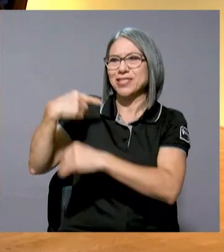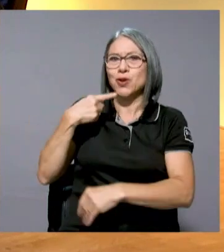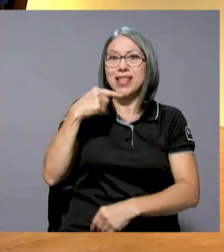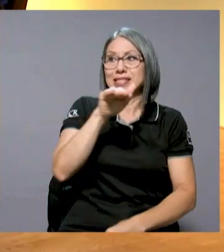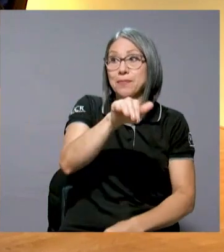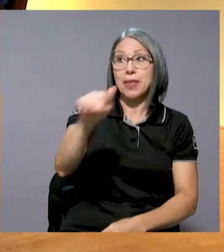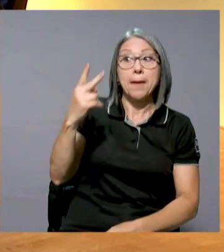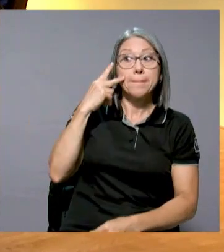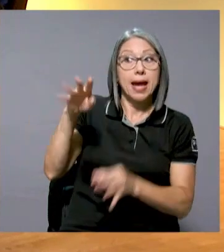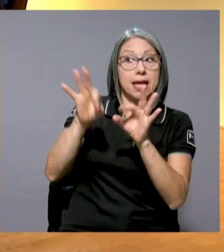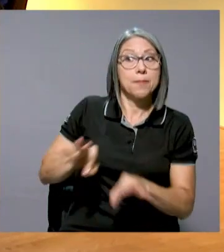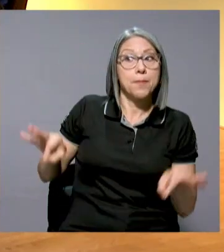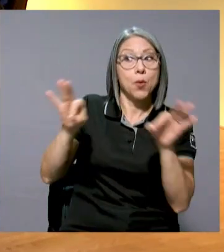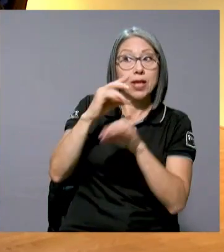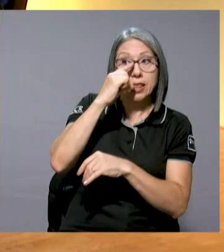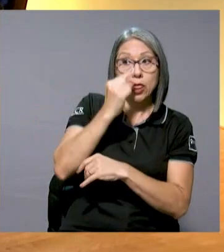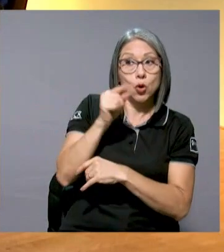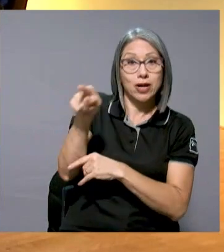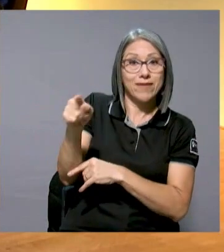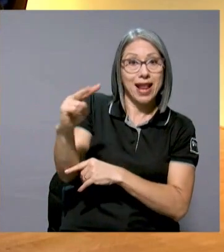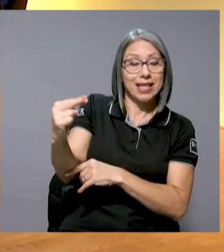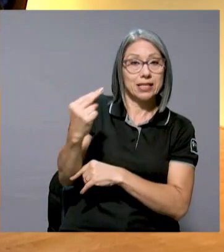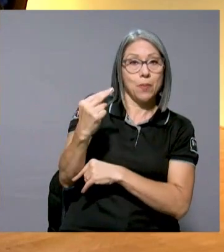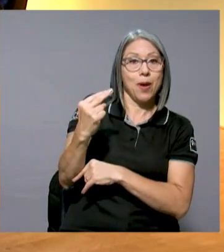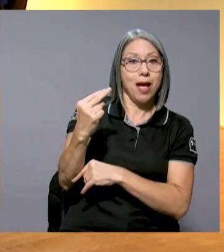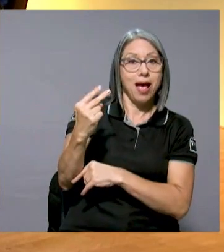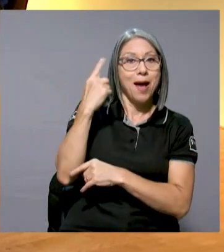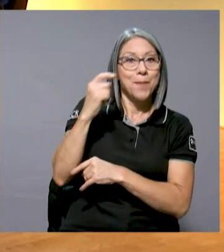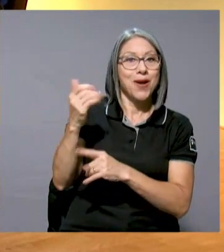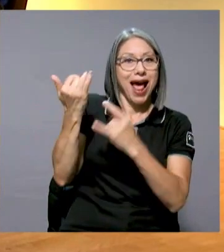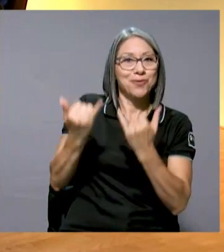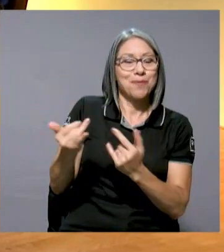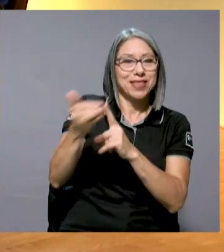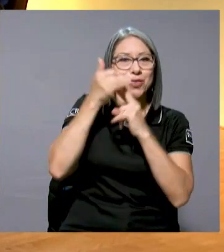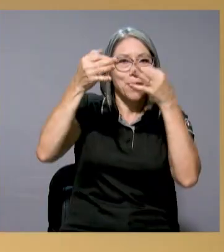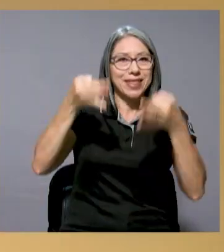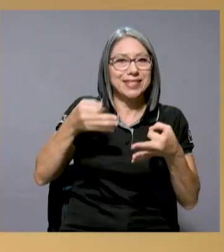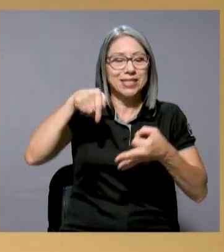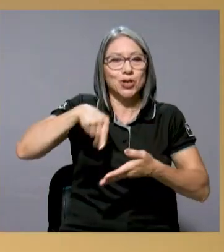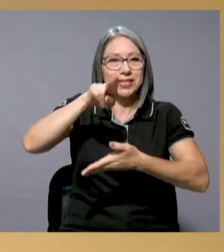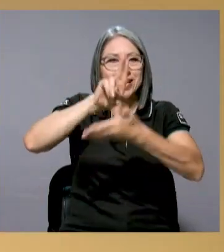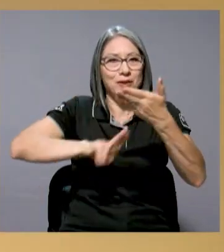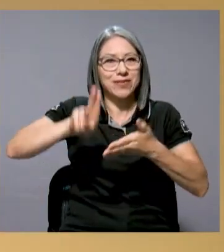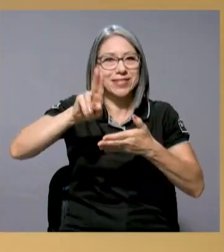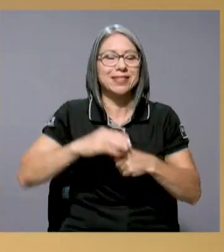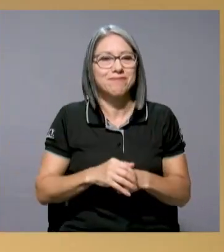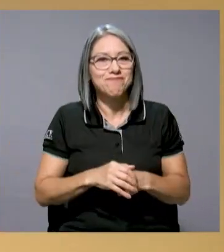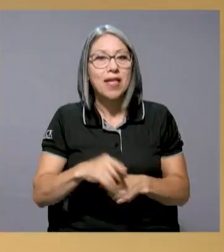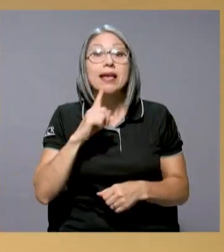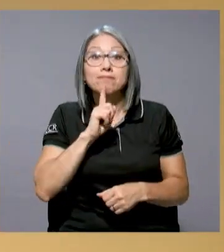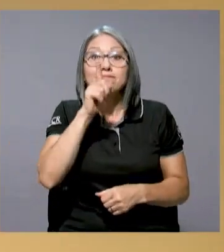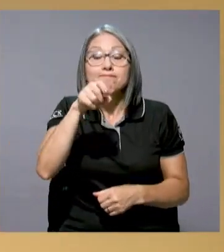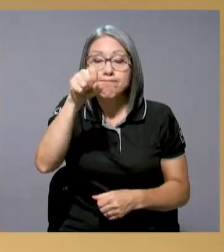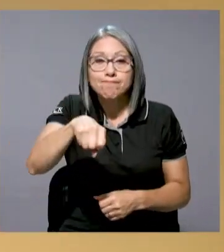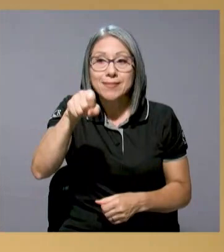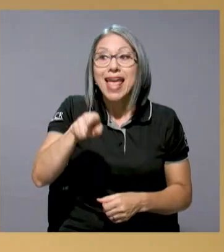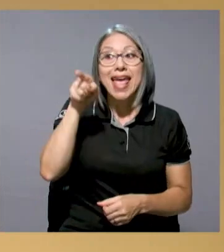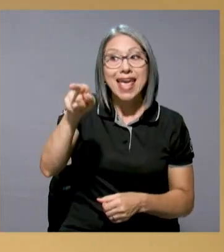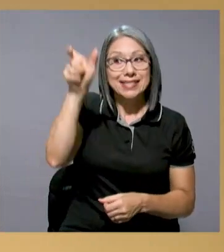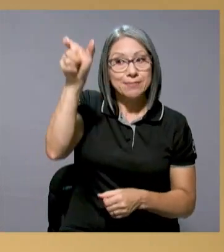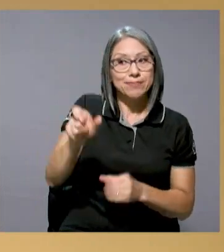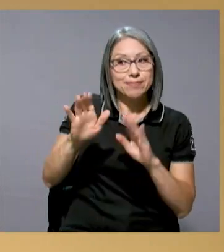está observando, ¿verdad?, en función de las decisiones que se toman actualmente en la universidad, y efectivamente ese gran reformador